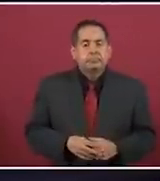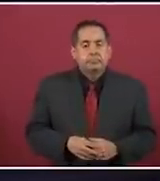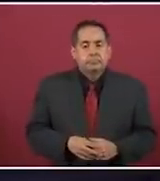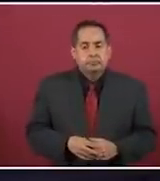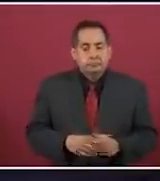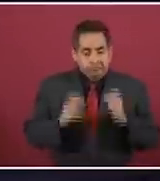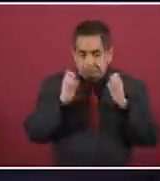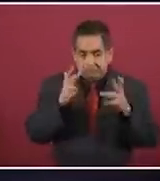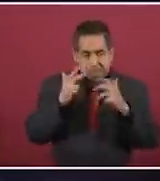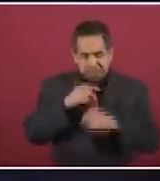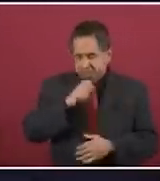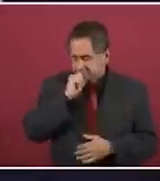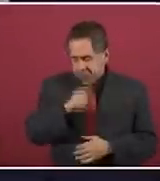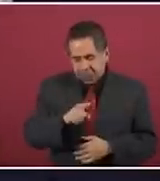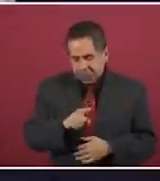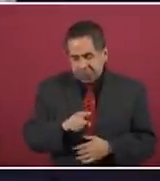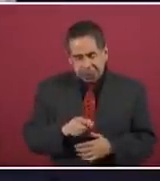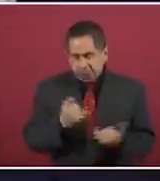Chiapas tampoco.